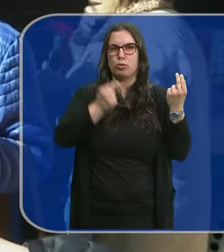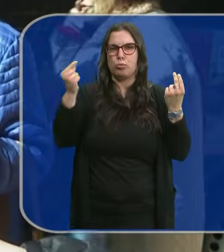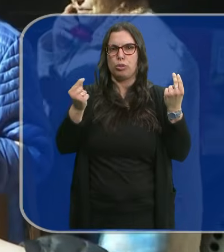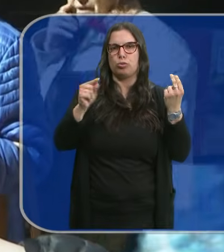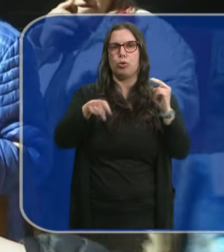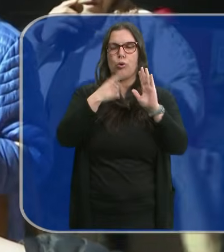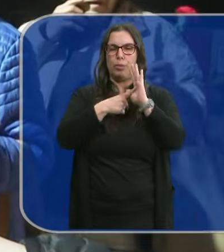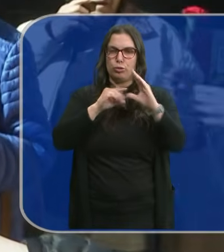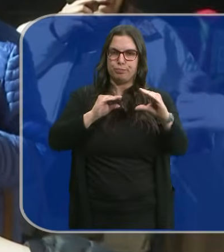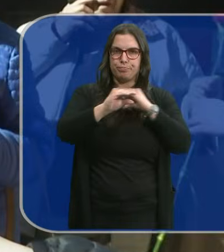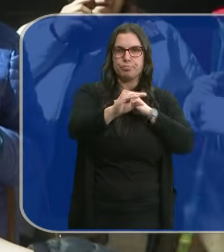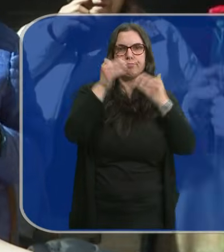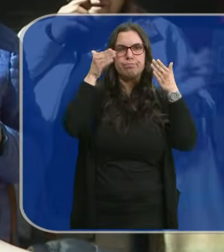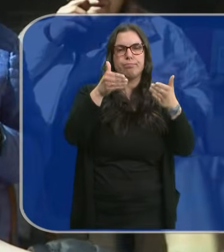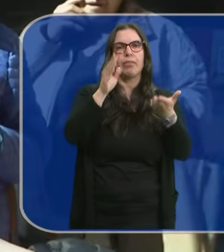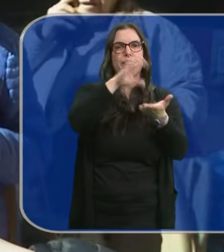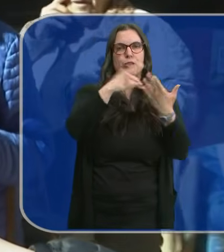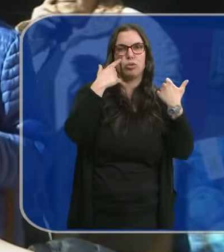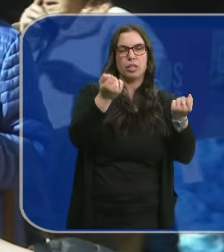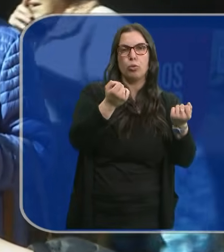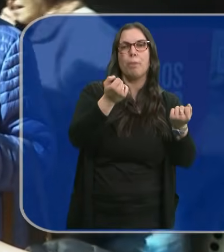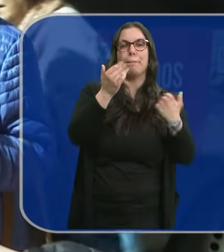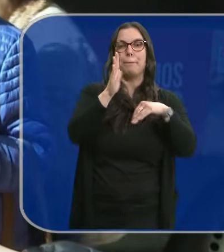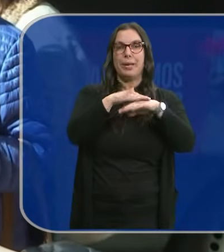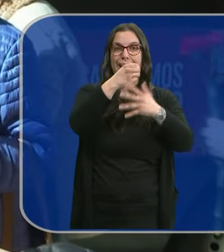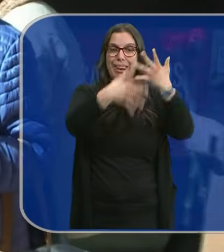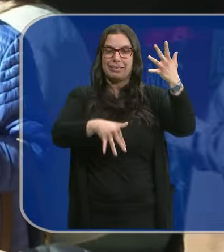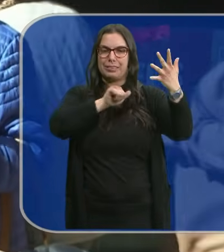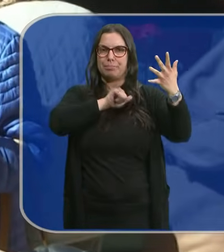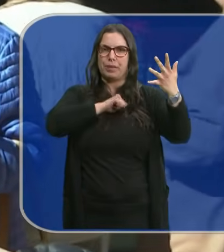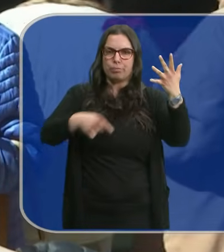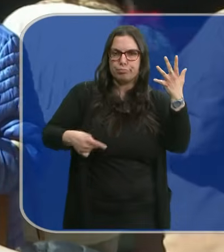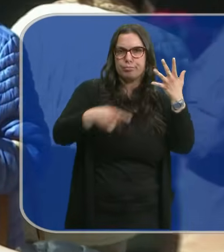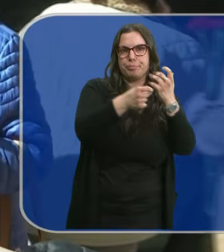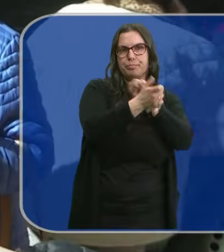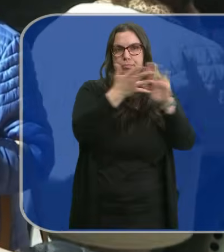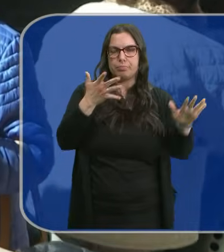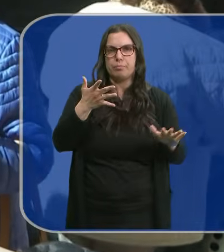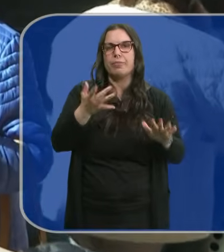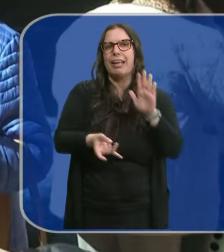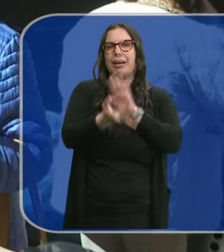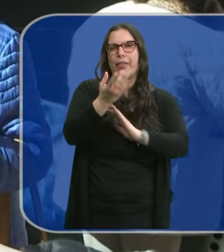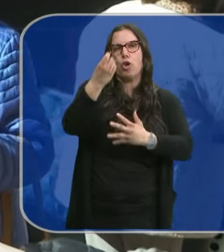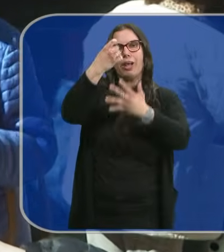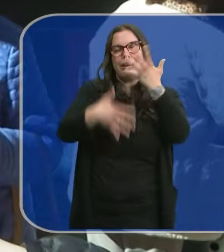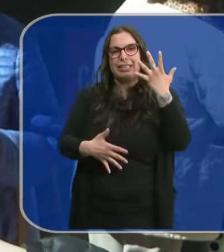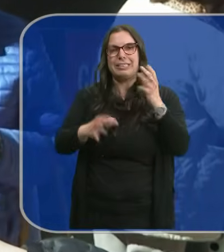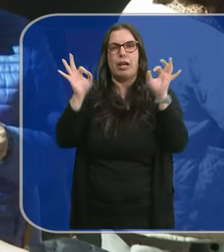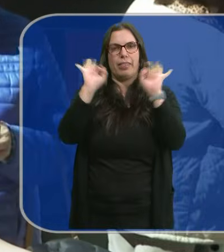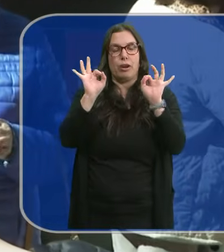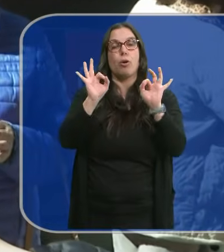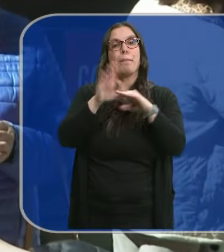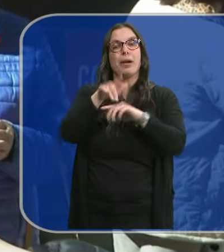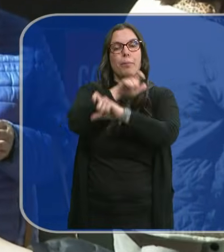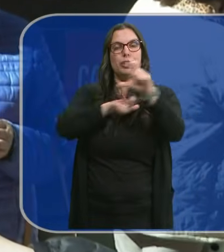presupuesto de sanidad destinado a la atención primaria, para frenar esas listas de espera, creando la lista de espera cero, para